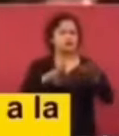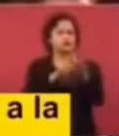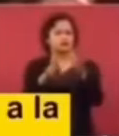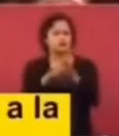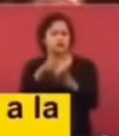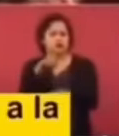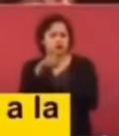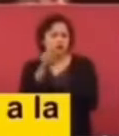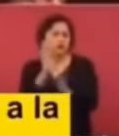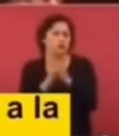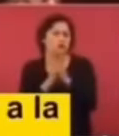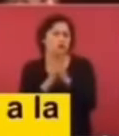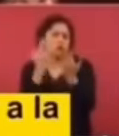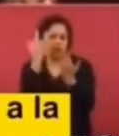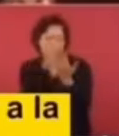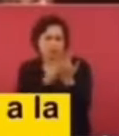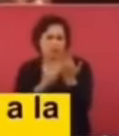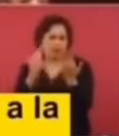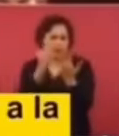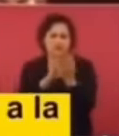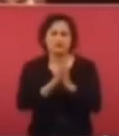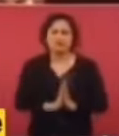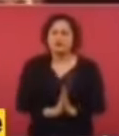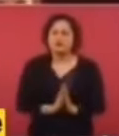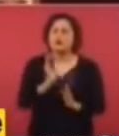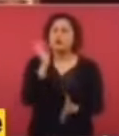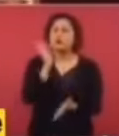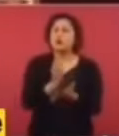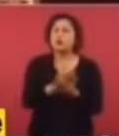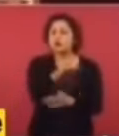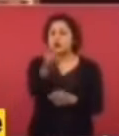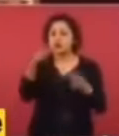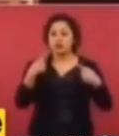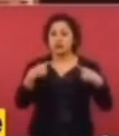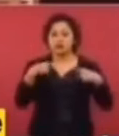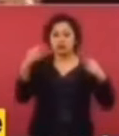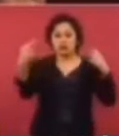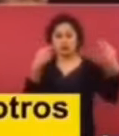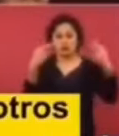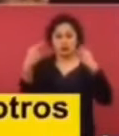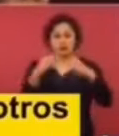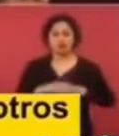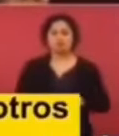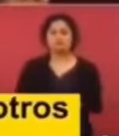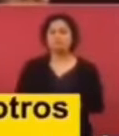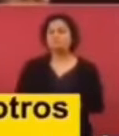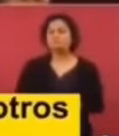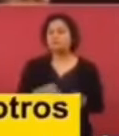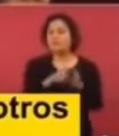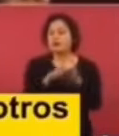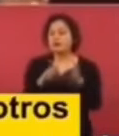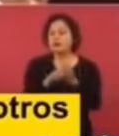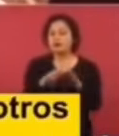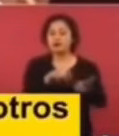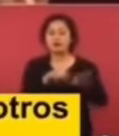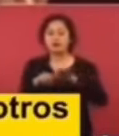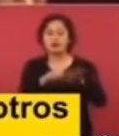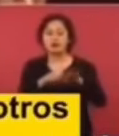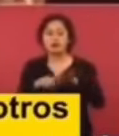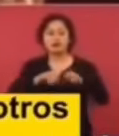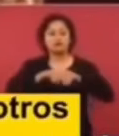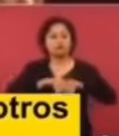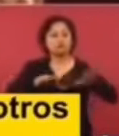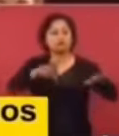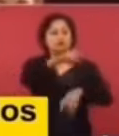Y bueno, pues nada más recordar a la gente que nos ve que el periodismo sirve a los ciudadanos y que nosotros